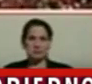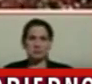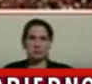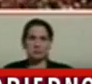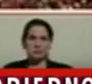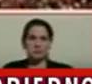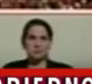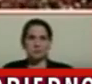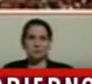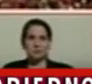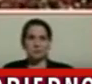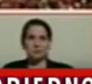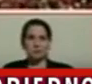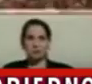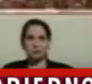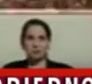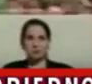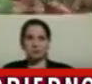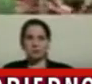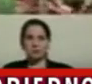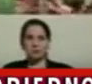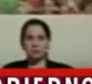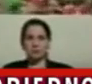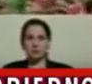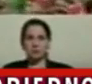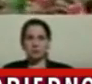Es una gran operación de intriga.